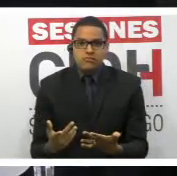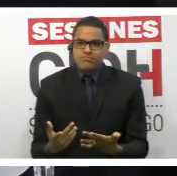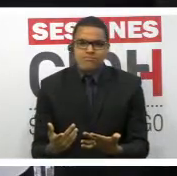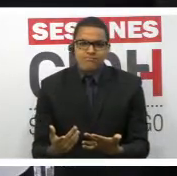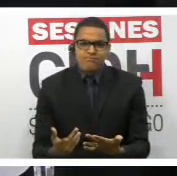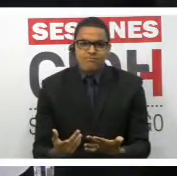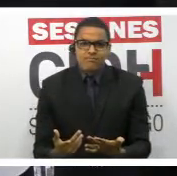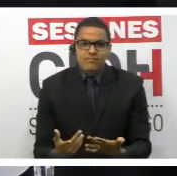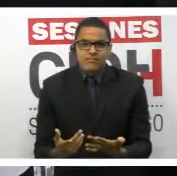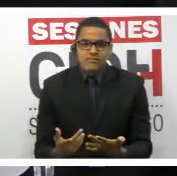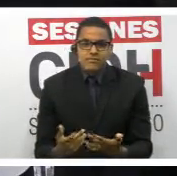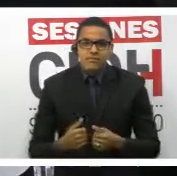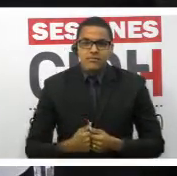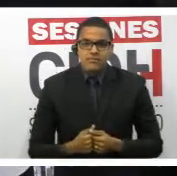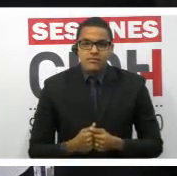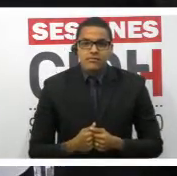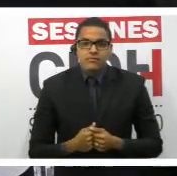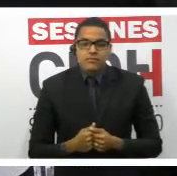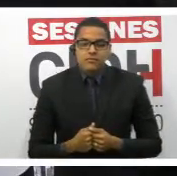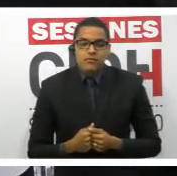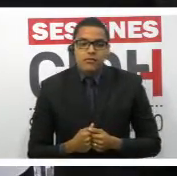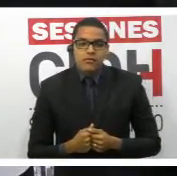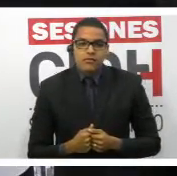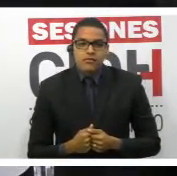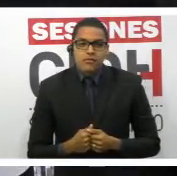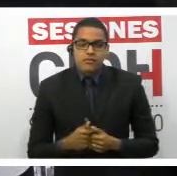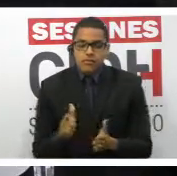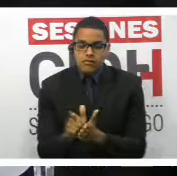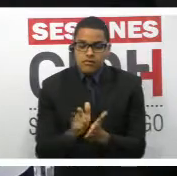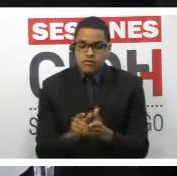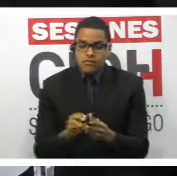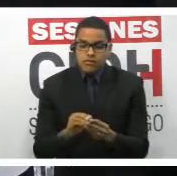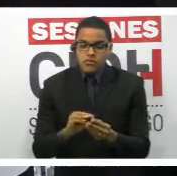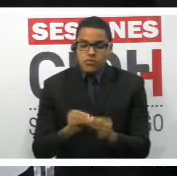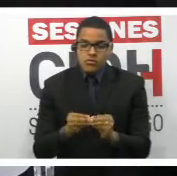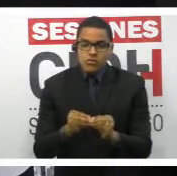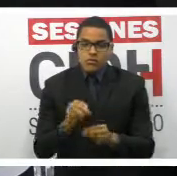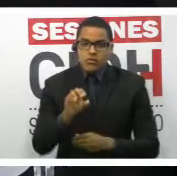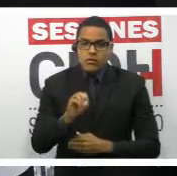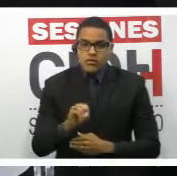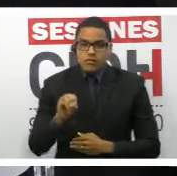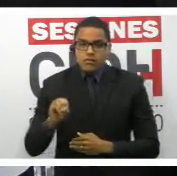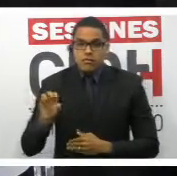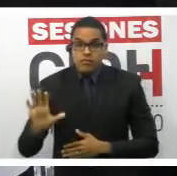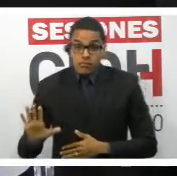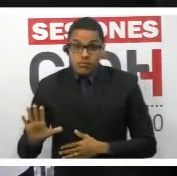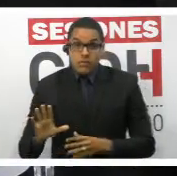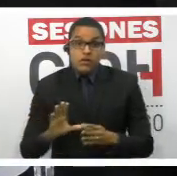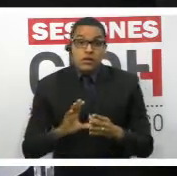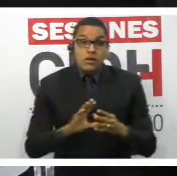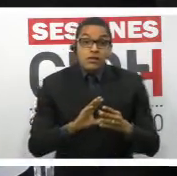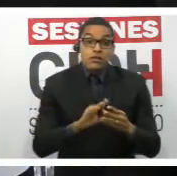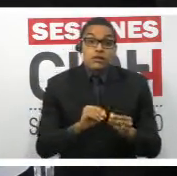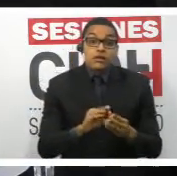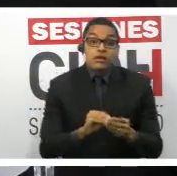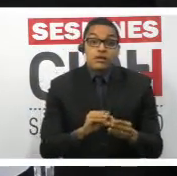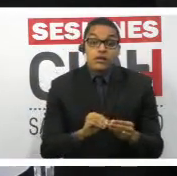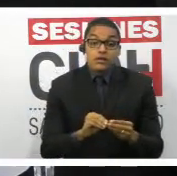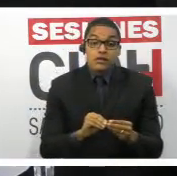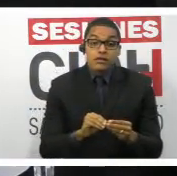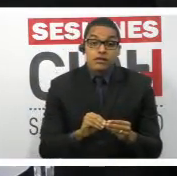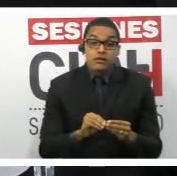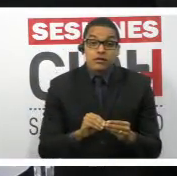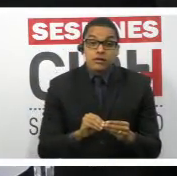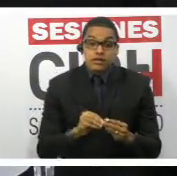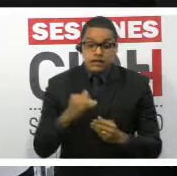005 de los servicios de planificación familiar establece que la estéril es un procedimiento para mujeres con retraso mental